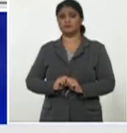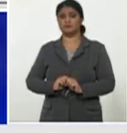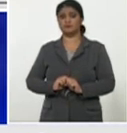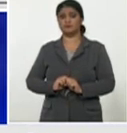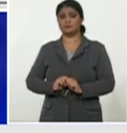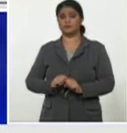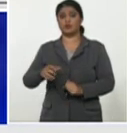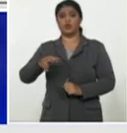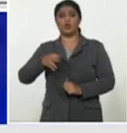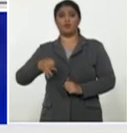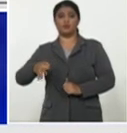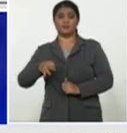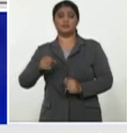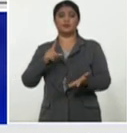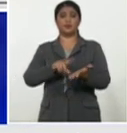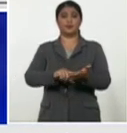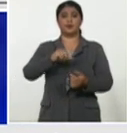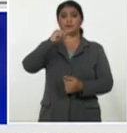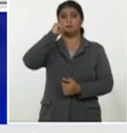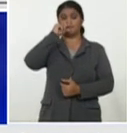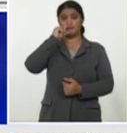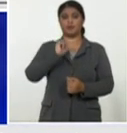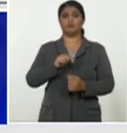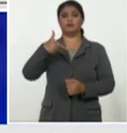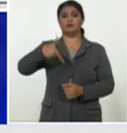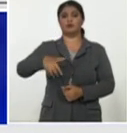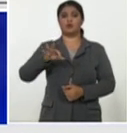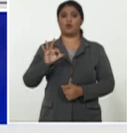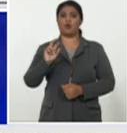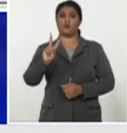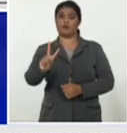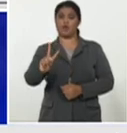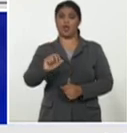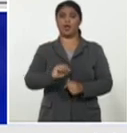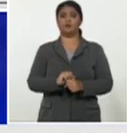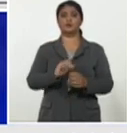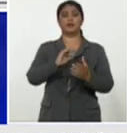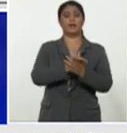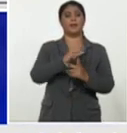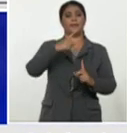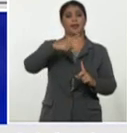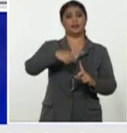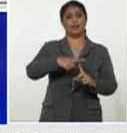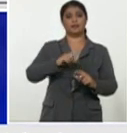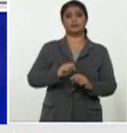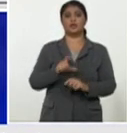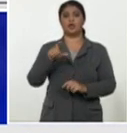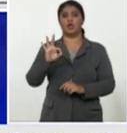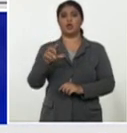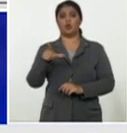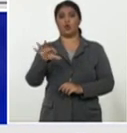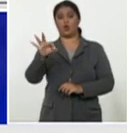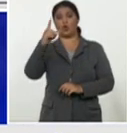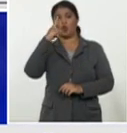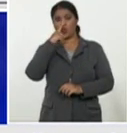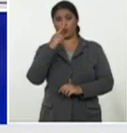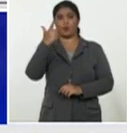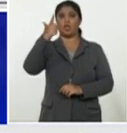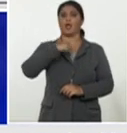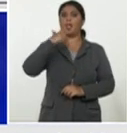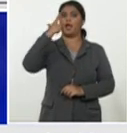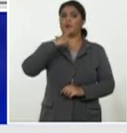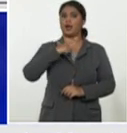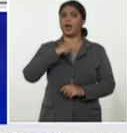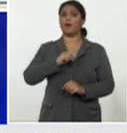Betancur, Jovellano, municipio Matanza, Colón, Los Jarabos y Hagüey Grande, con las tasas